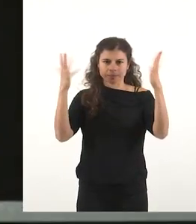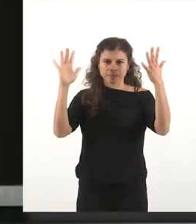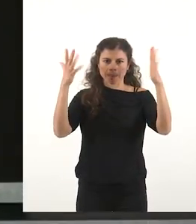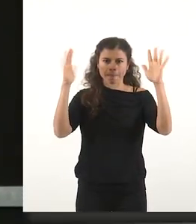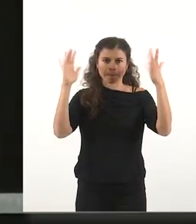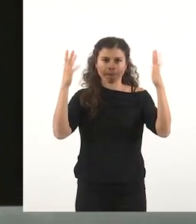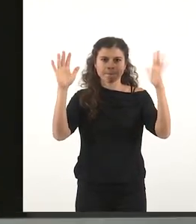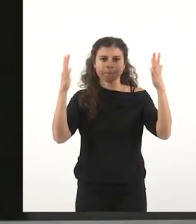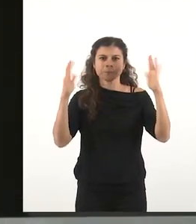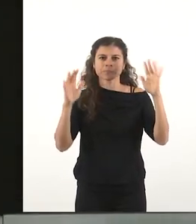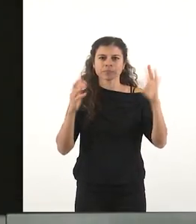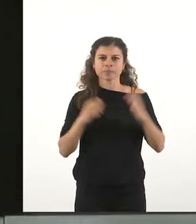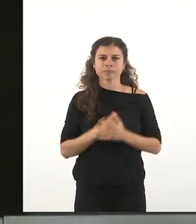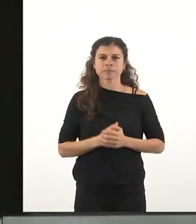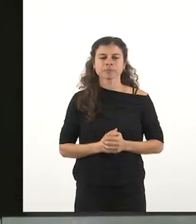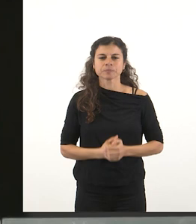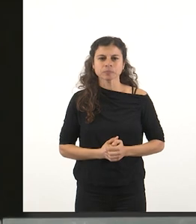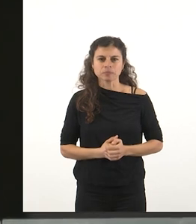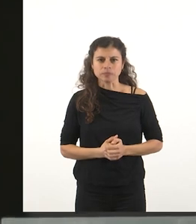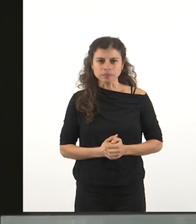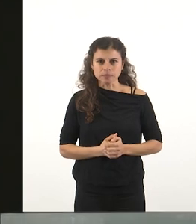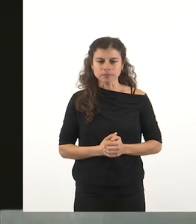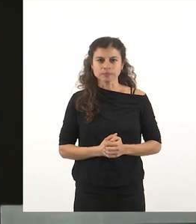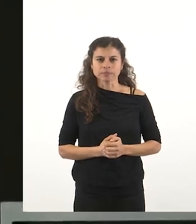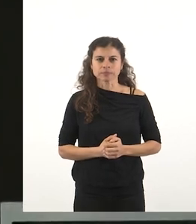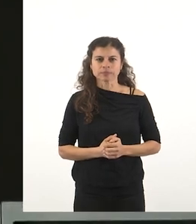Perdona. Gracias.